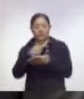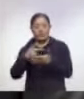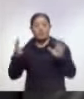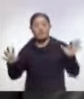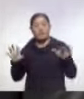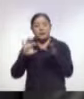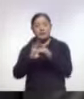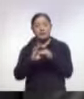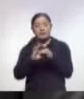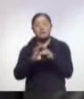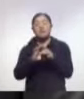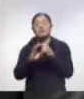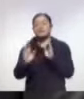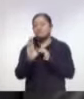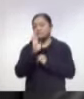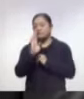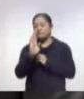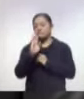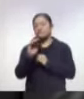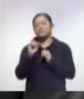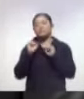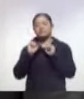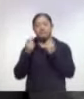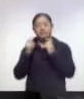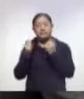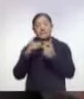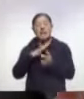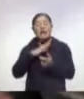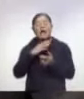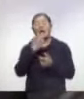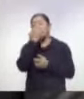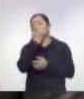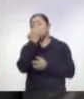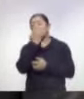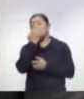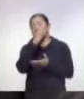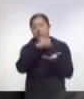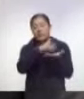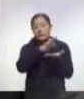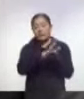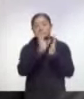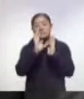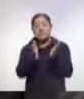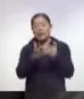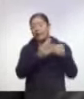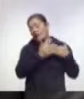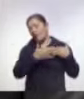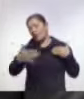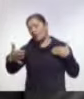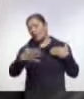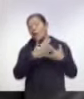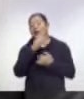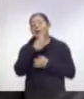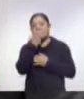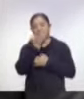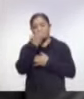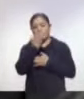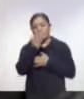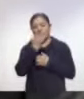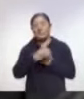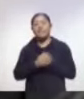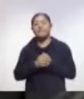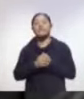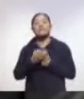proximidad social y tenemos agendadas una serie de escuelas a lo largo de todo el periodo escolar, donde